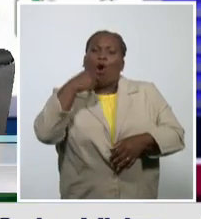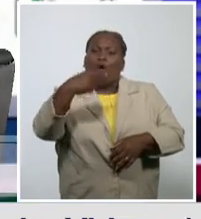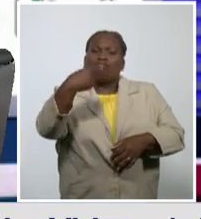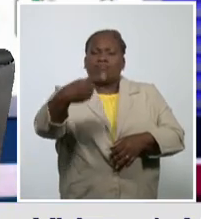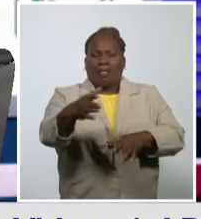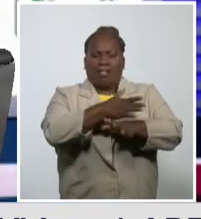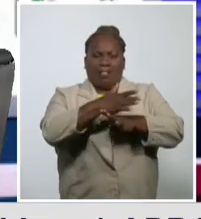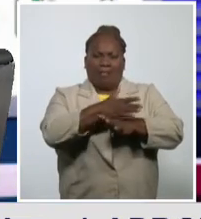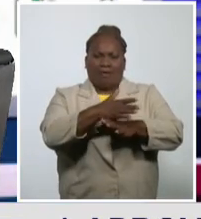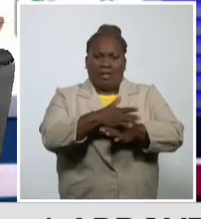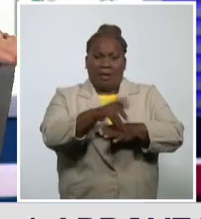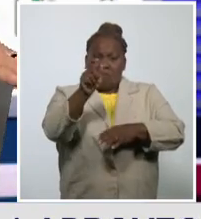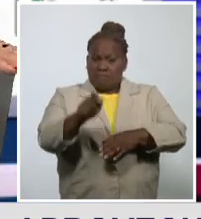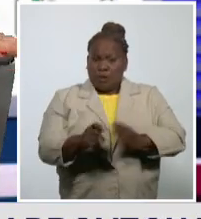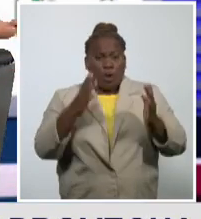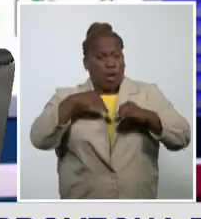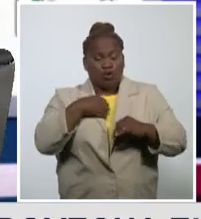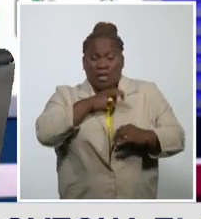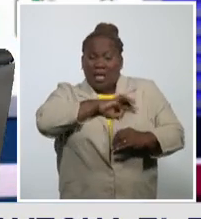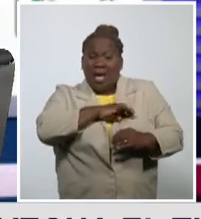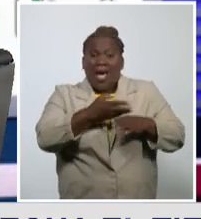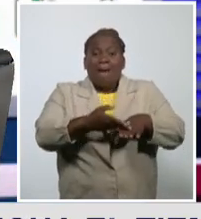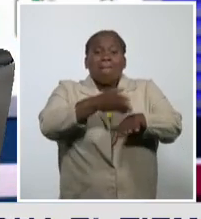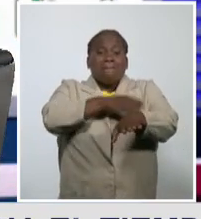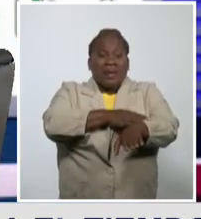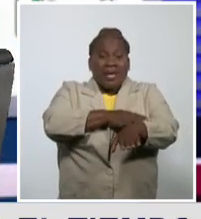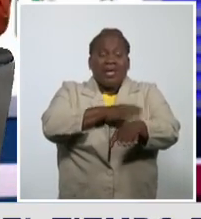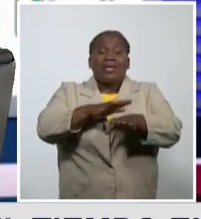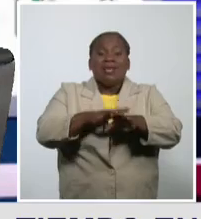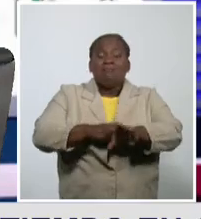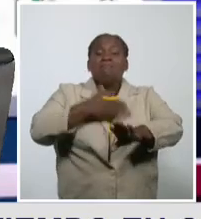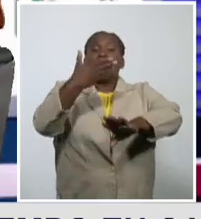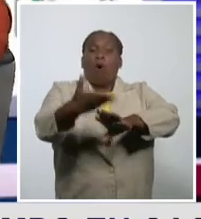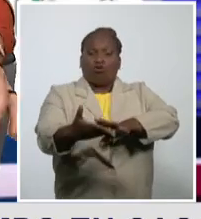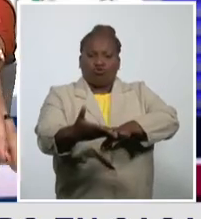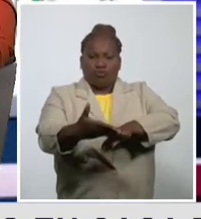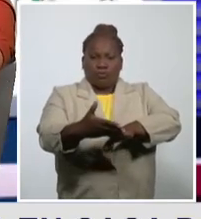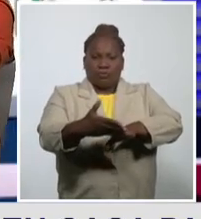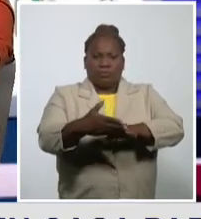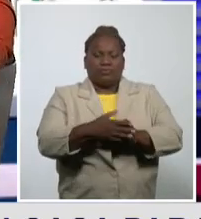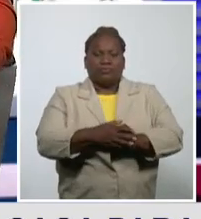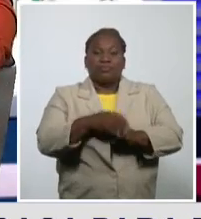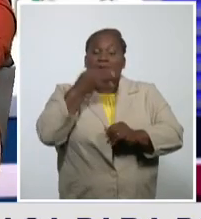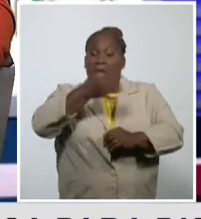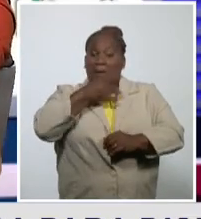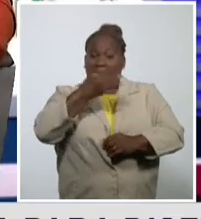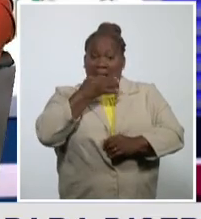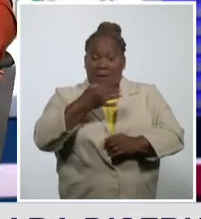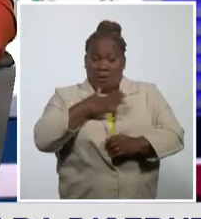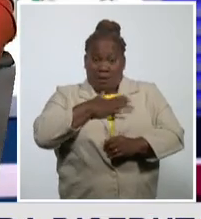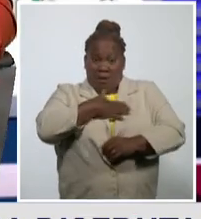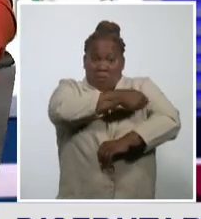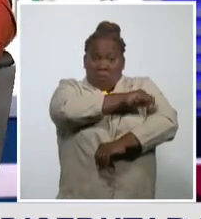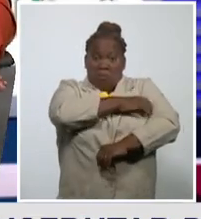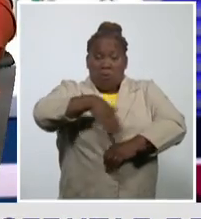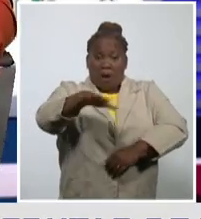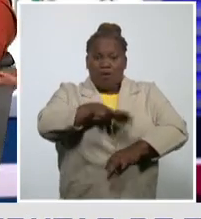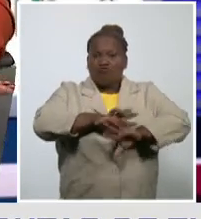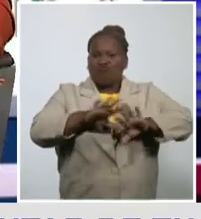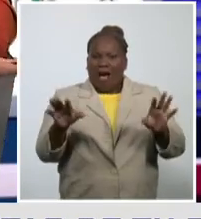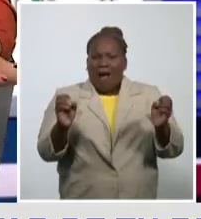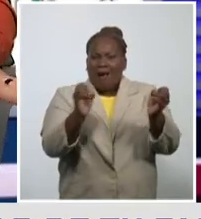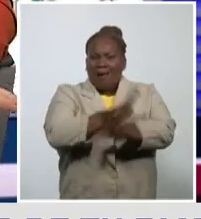el asintomático, el presintomático y el postsintomático. Lo explicaba y decía incluso que nuestra población ya en estos temas se